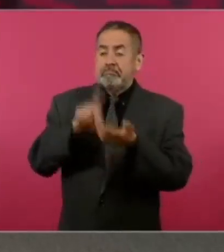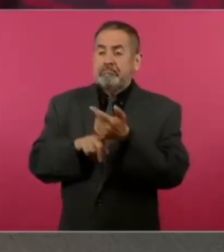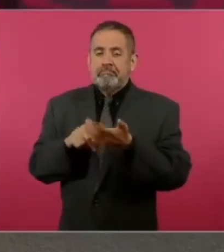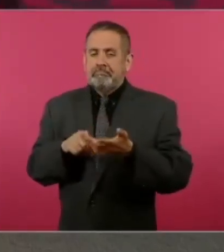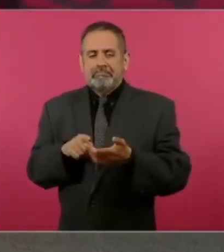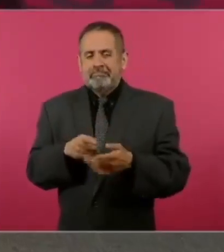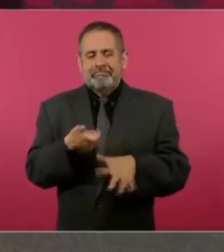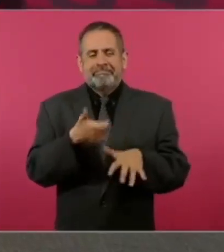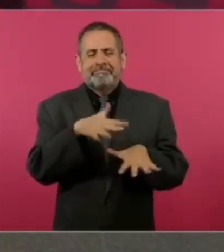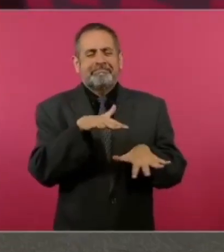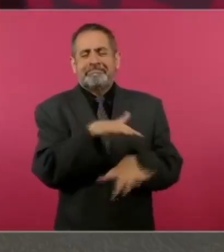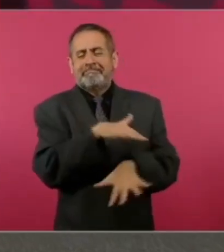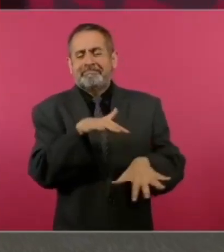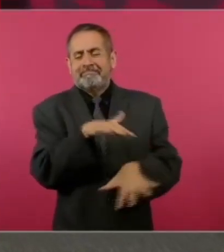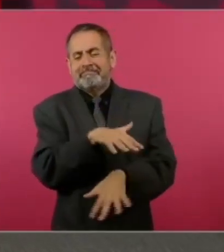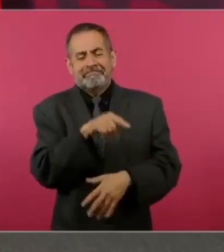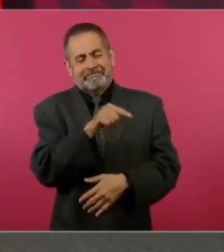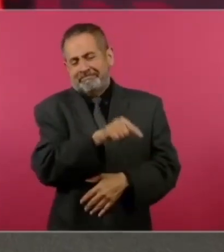chafa.